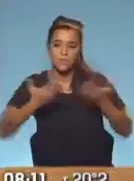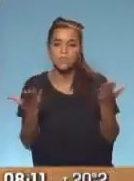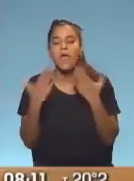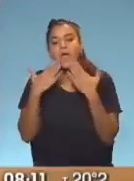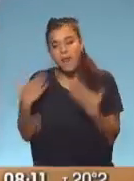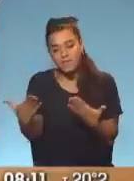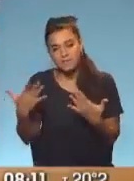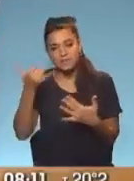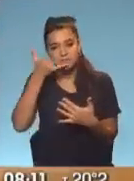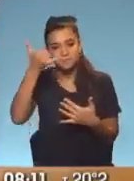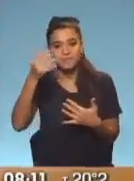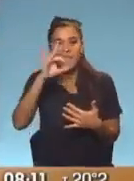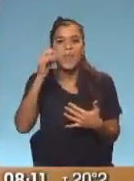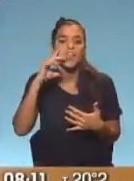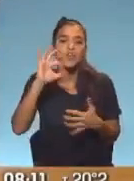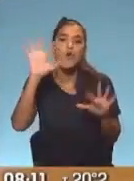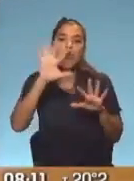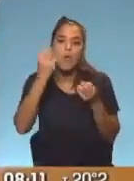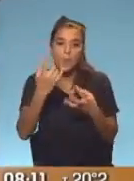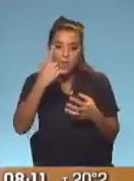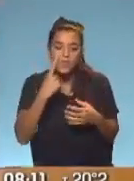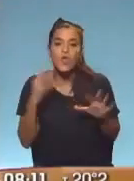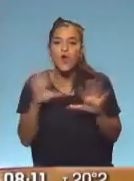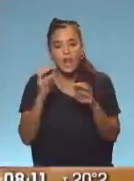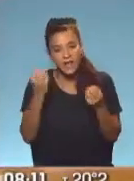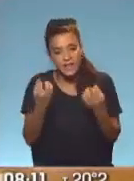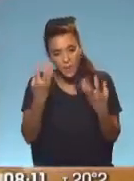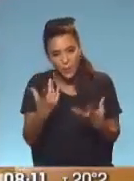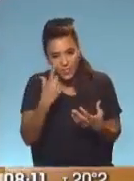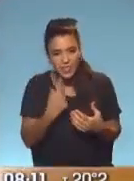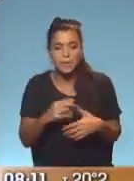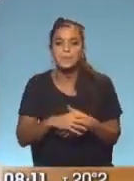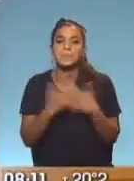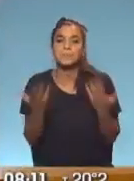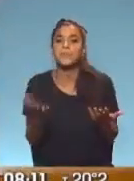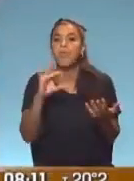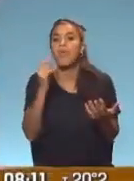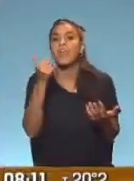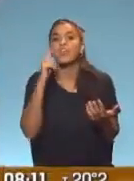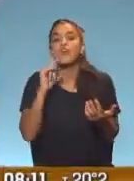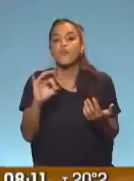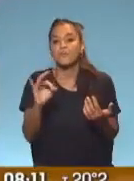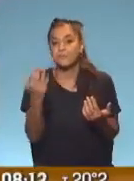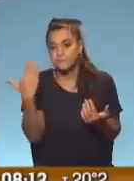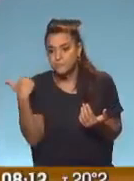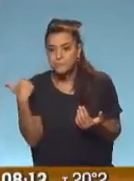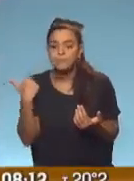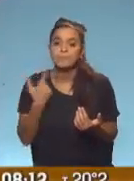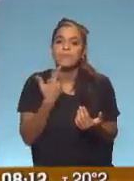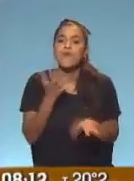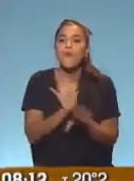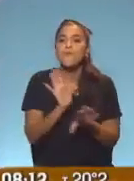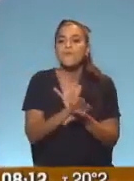le agradecemos por atendernos. ¿Qué tal, Darío? Buen día. ¿Cómo andan? Buen día. Muy bien. Bueno, Darío, lo planteamos, está comenzando a